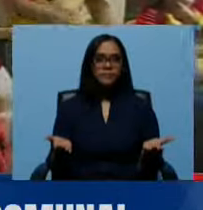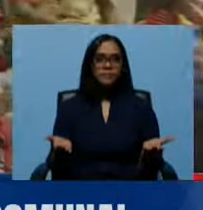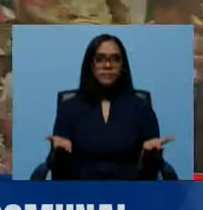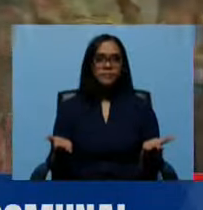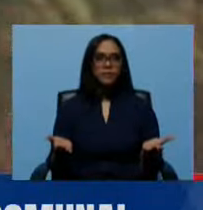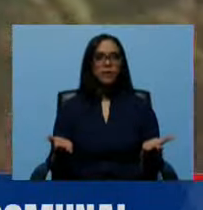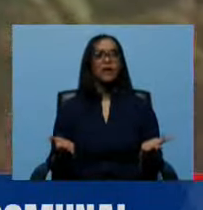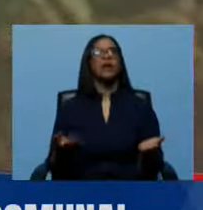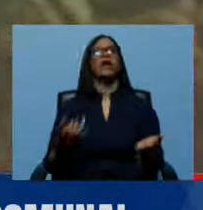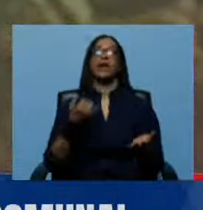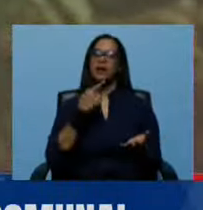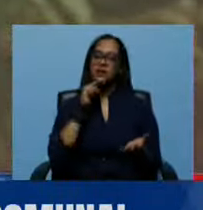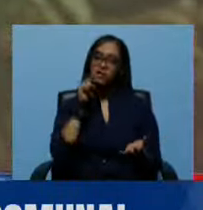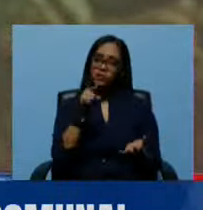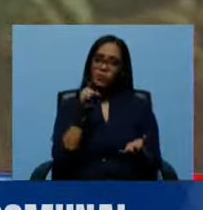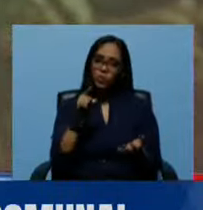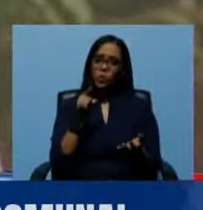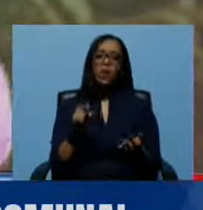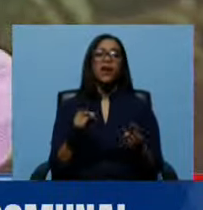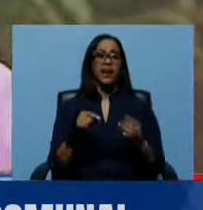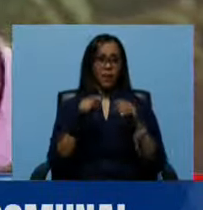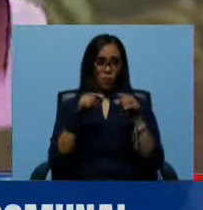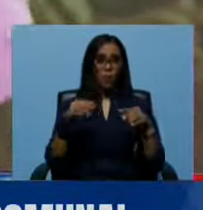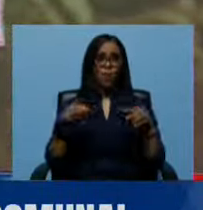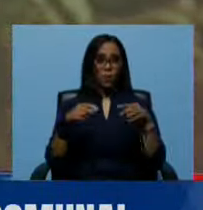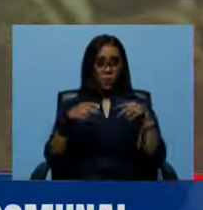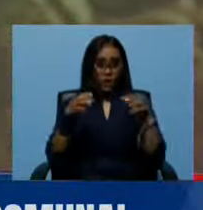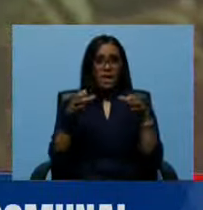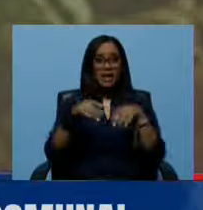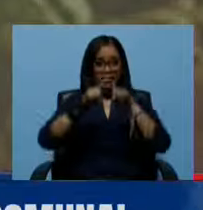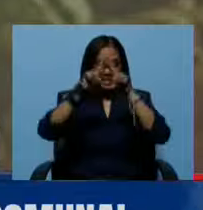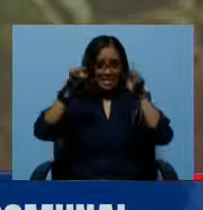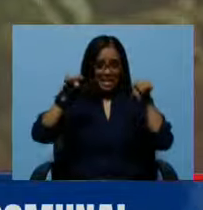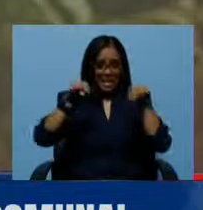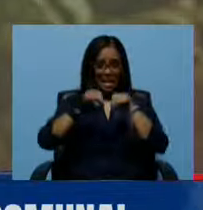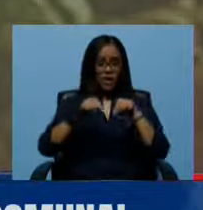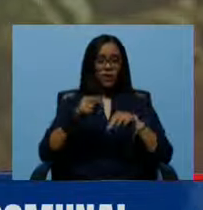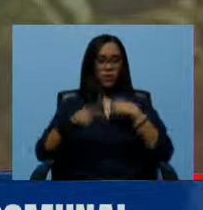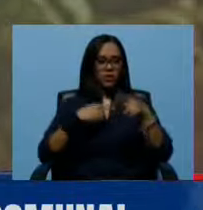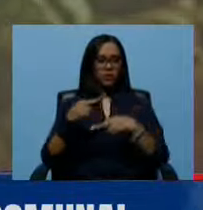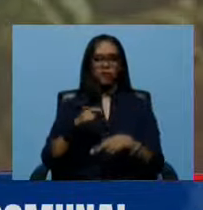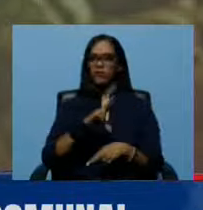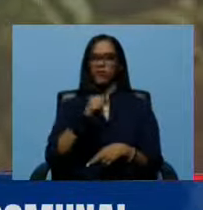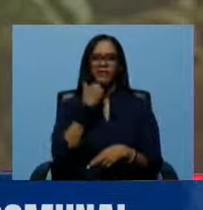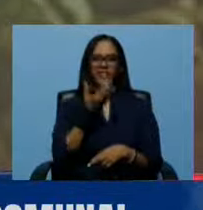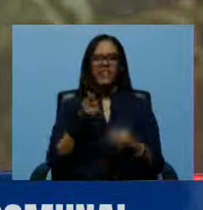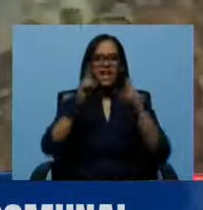Lo que hay que decirle, tú eres un cuadro revolucionario, tú no llegas ni a triángulo, ¿viste?